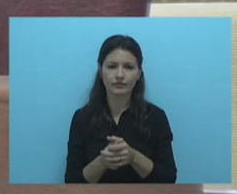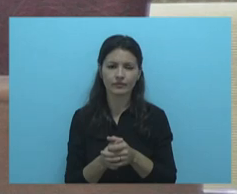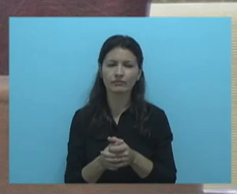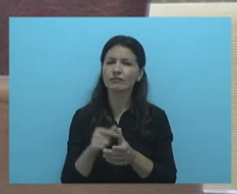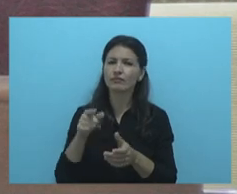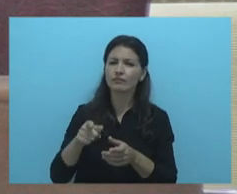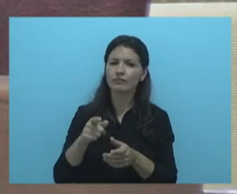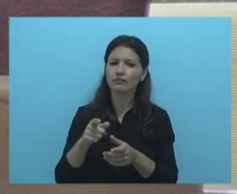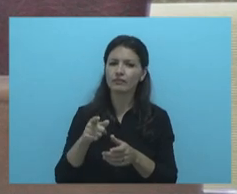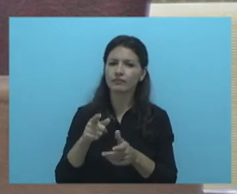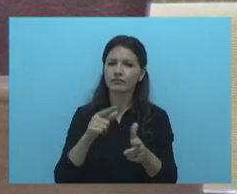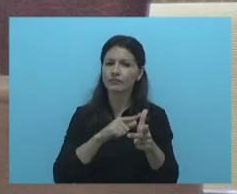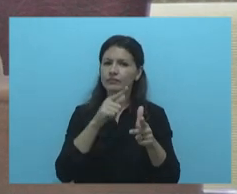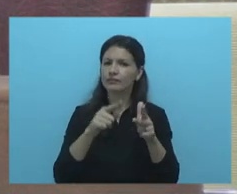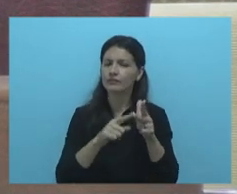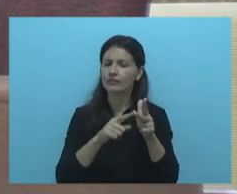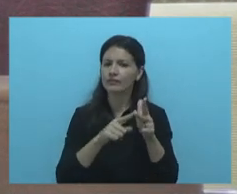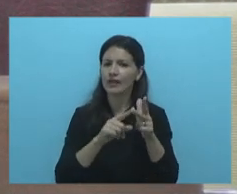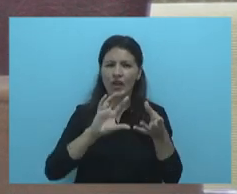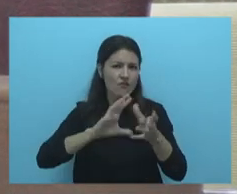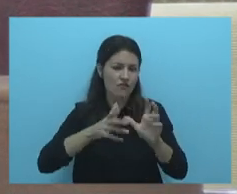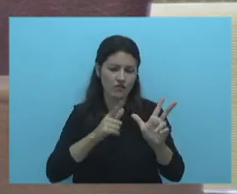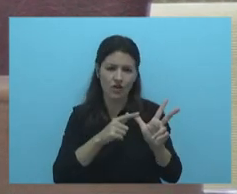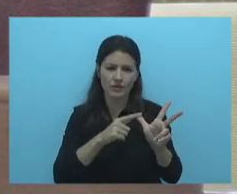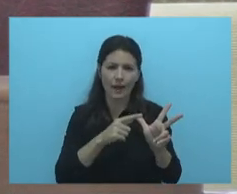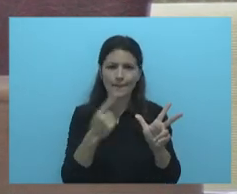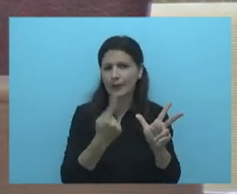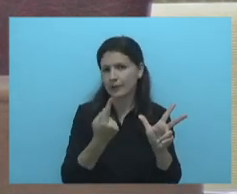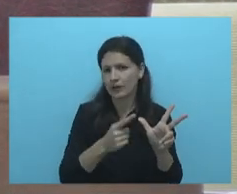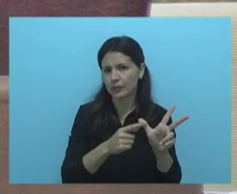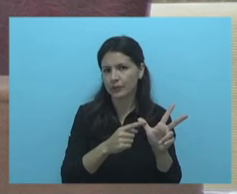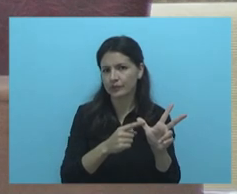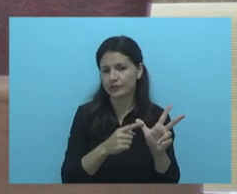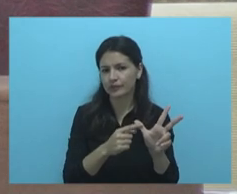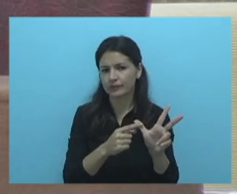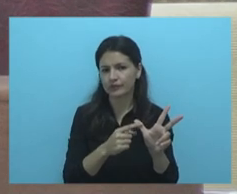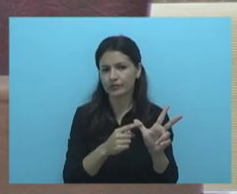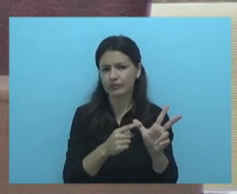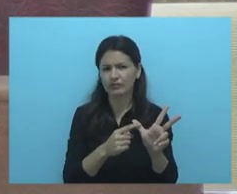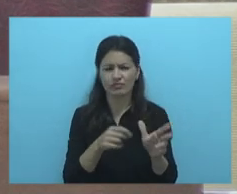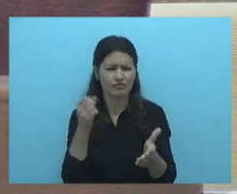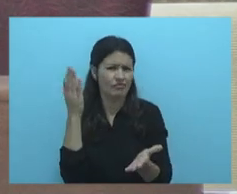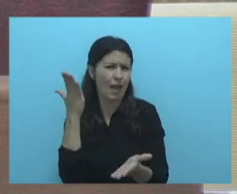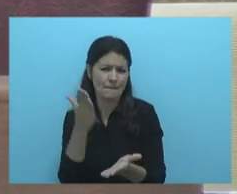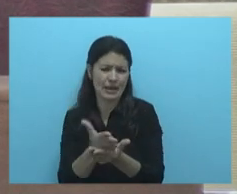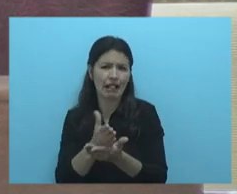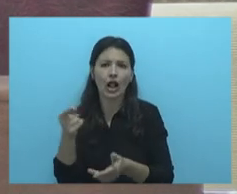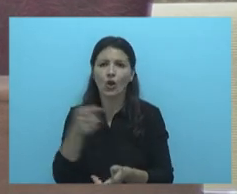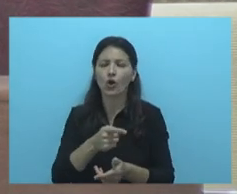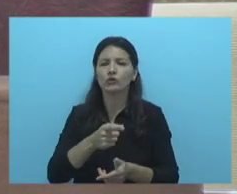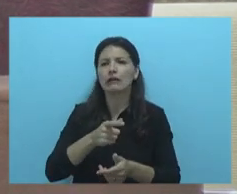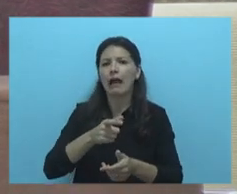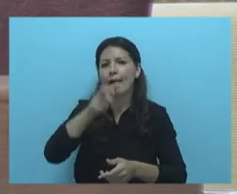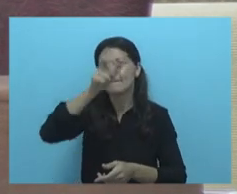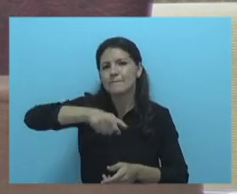Ese trapo tiene tres inscripciones. En primer lugar, como bien decía el diputado Juleriac, en la amenaza directa a los